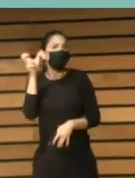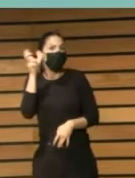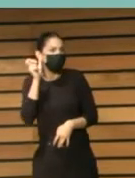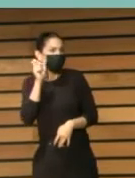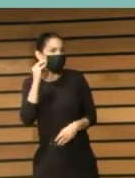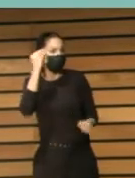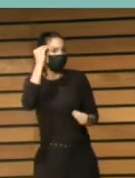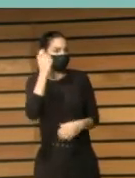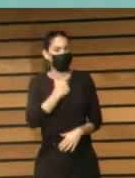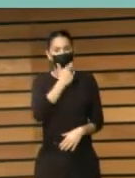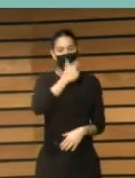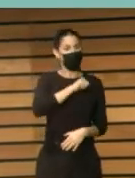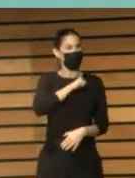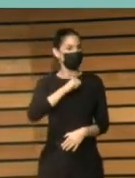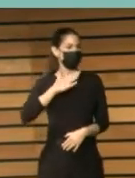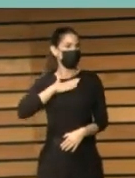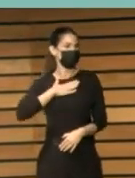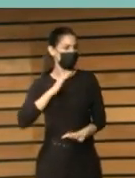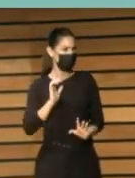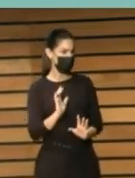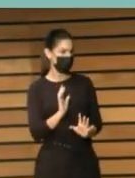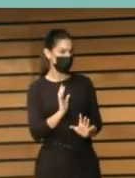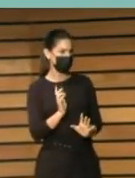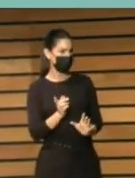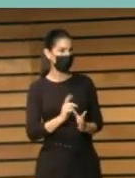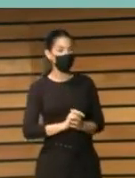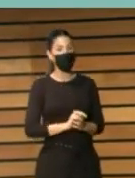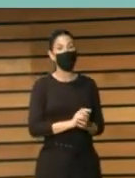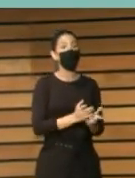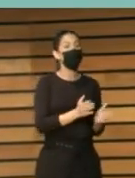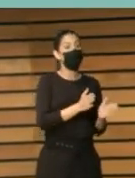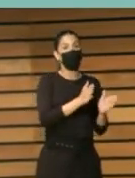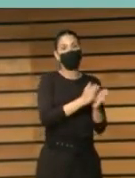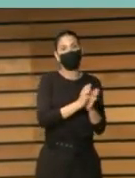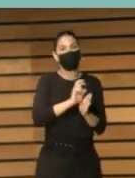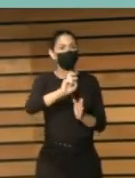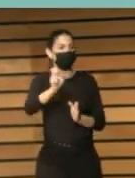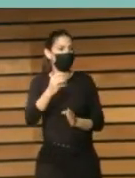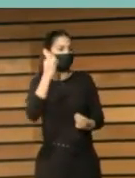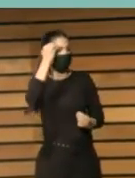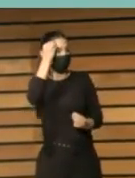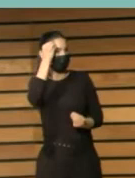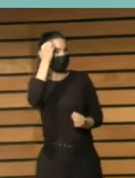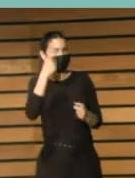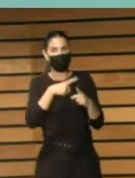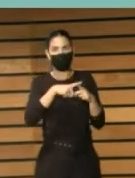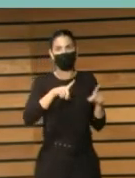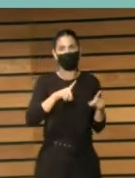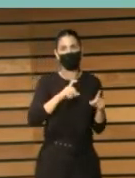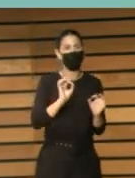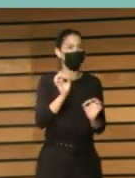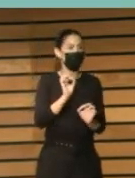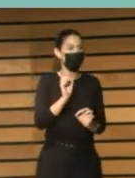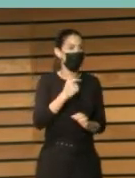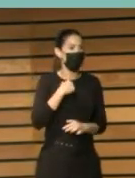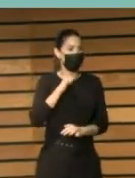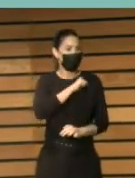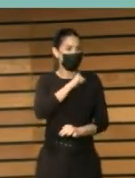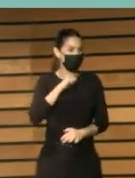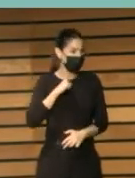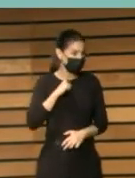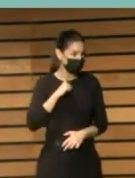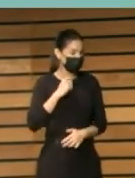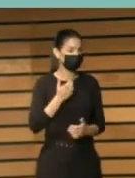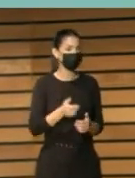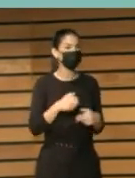y entiende otra más cercana a su propio pensamiento, ¿no? Entonces, pues de alguna manera la